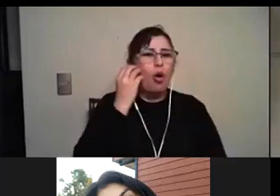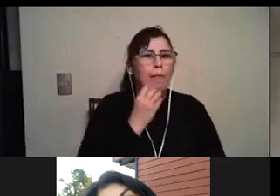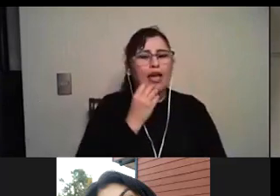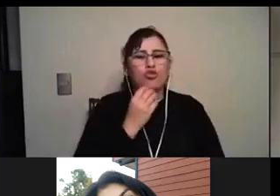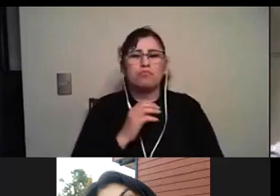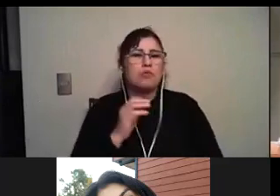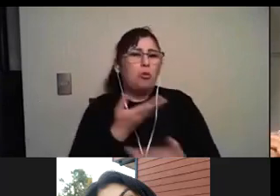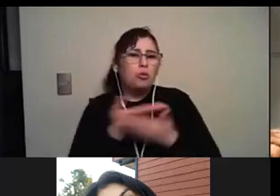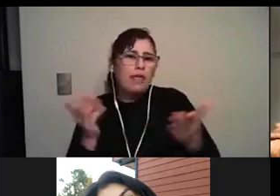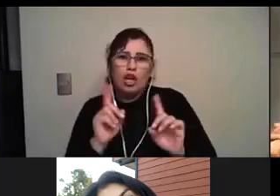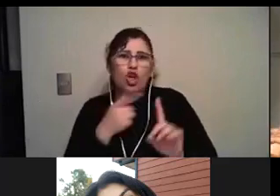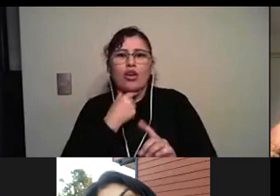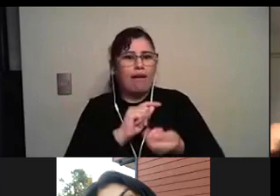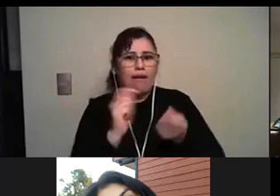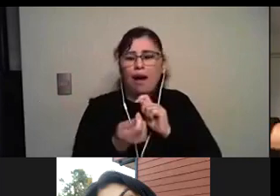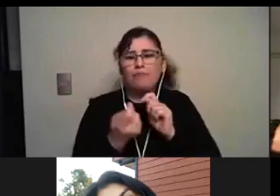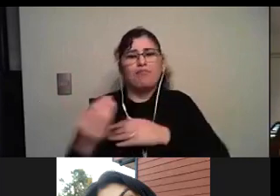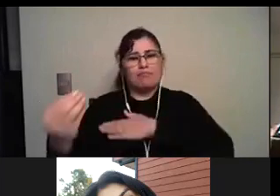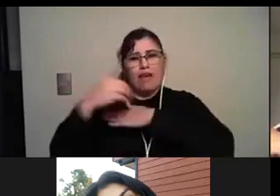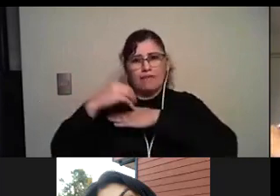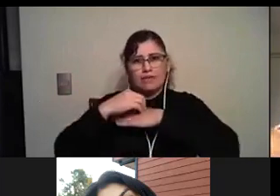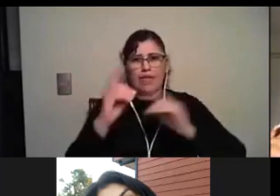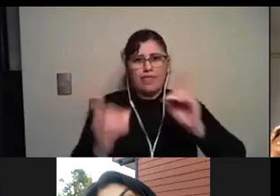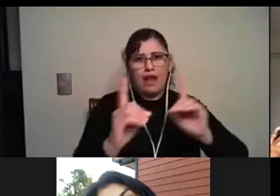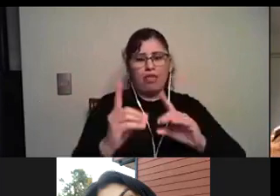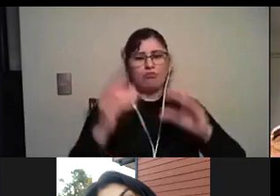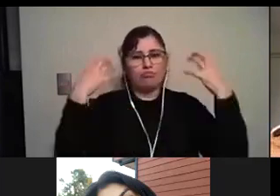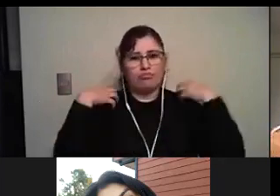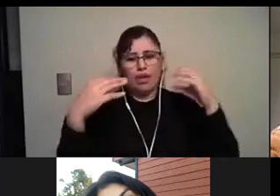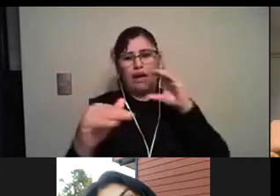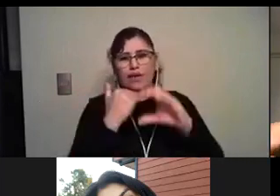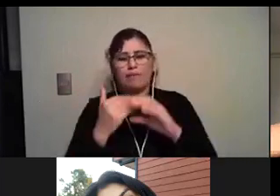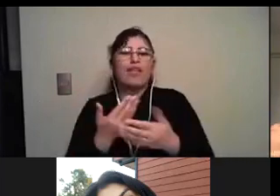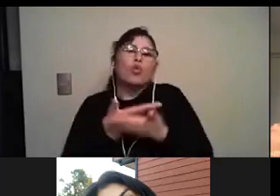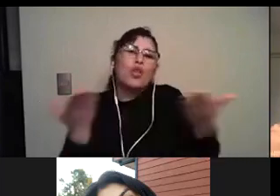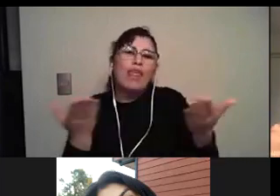modificación al calendario. Les deseo una buena jornada a todos dentro de lo que queda.